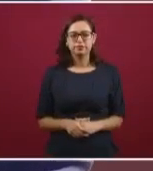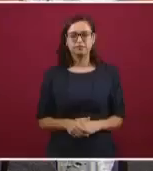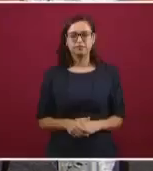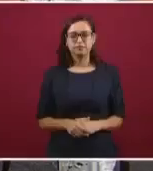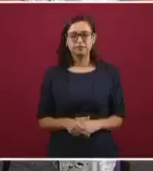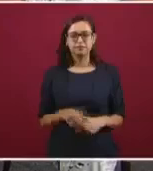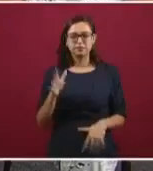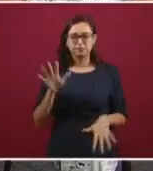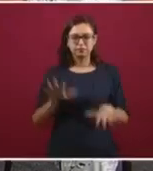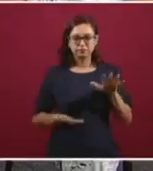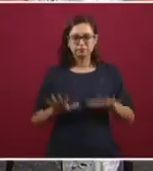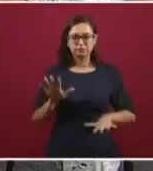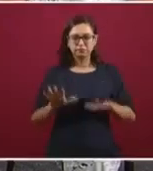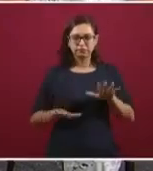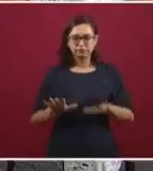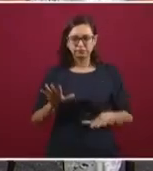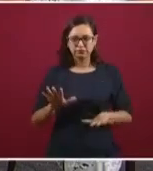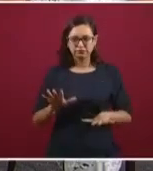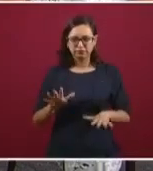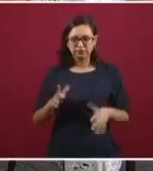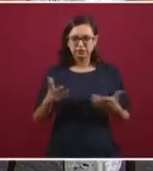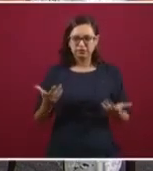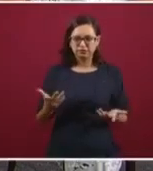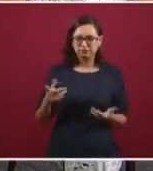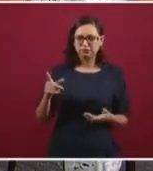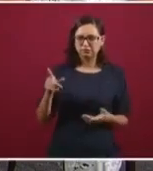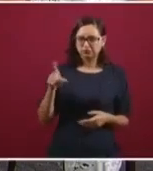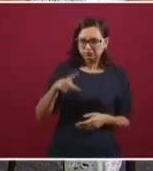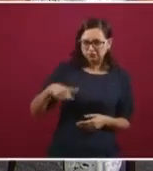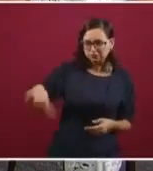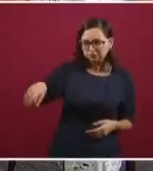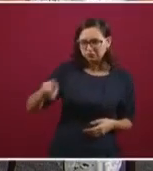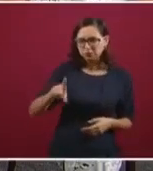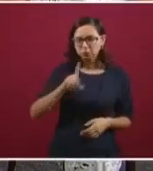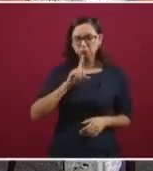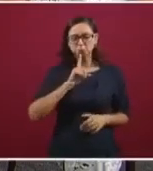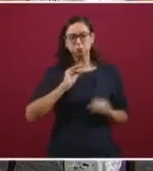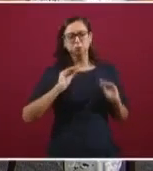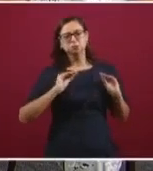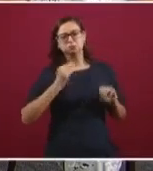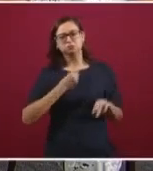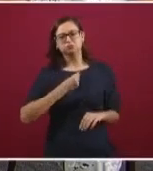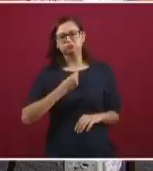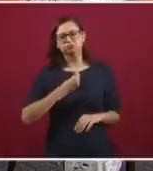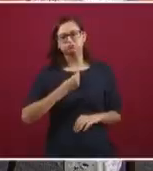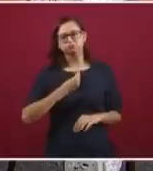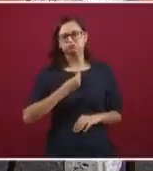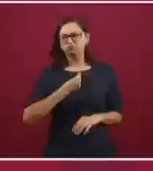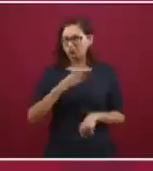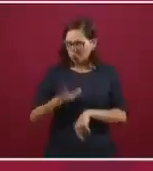cuestionado el porqué de la tolerancia, pero